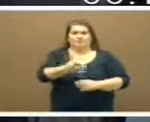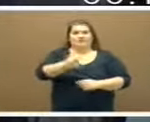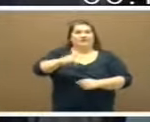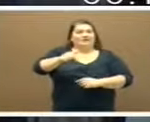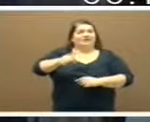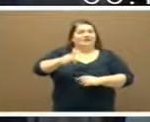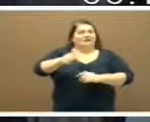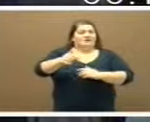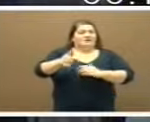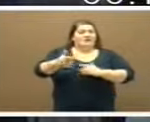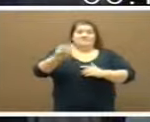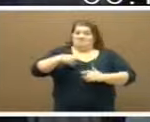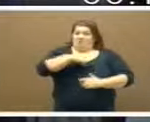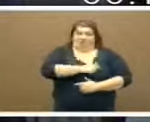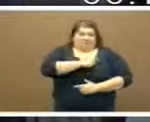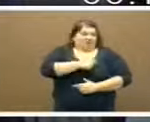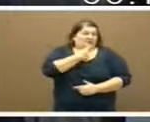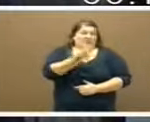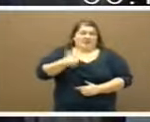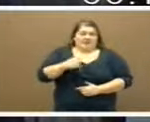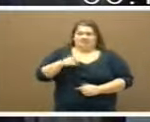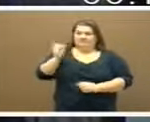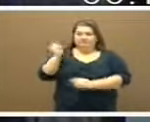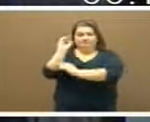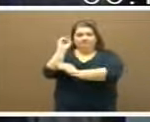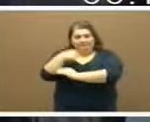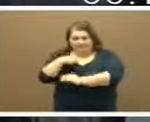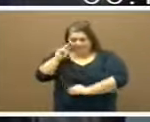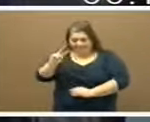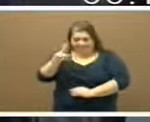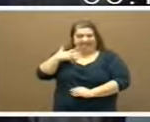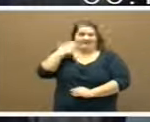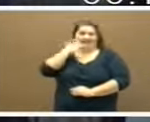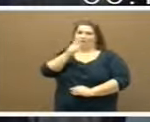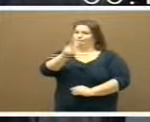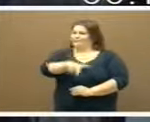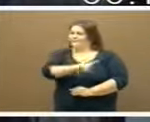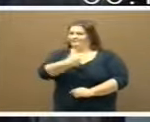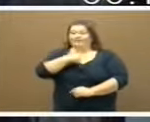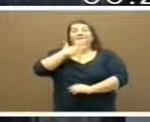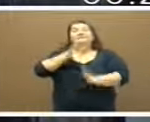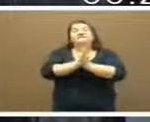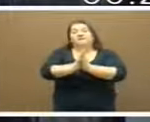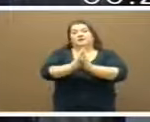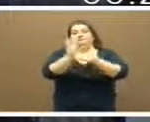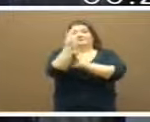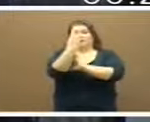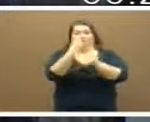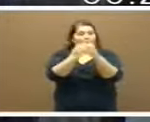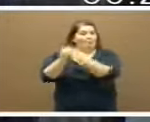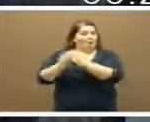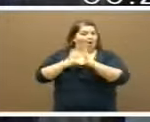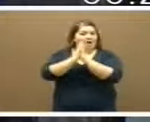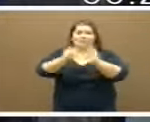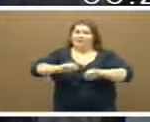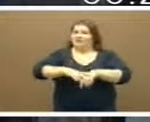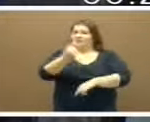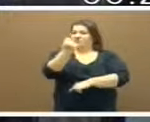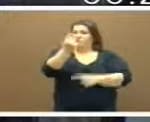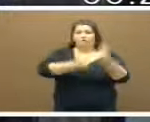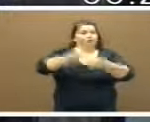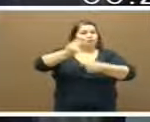en este punto, como ya lo dijo en comisión, con lo cual no me ha extrañado, pero sí pido a los tres grupos que hagamos lo posible por ponernos de acuerdo y que se incremente el dinero que hay en